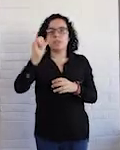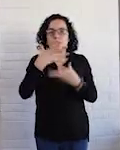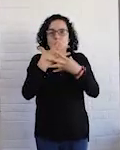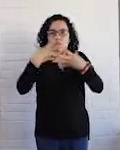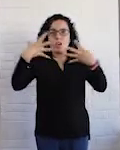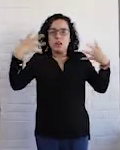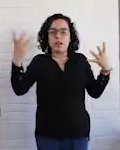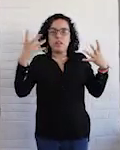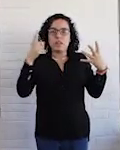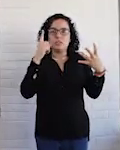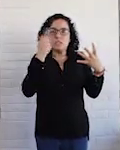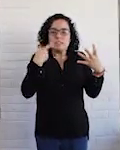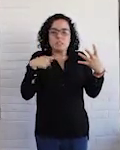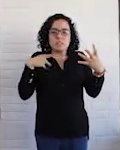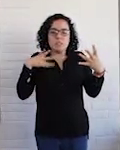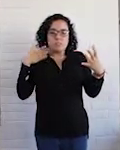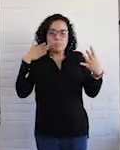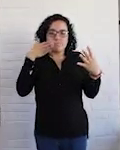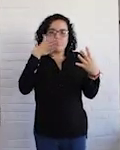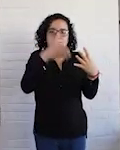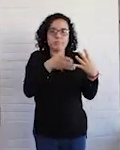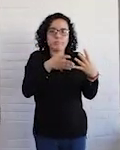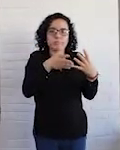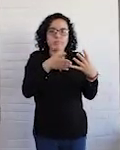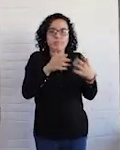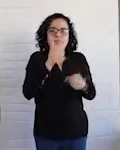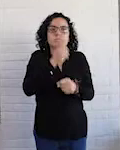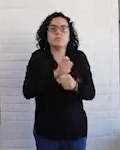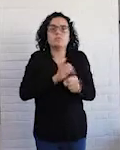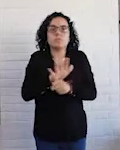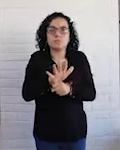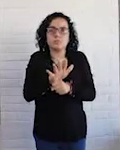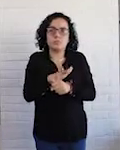que entrar a buscar entre ella qué es lo que está buscando.